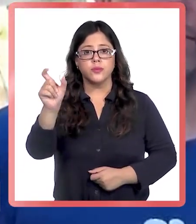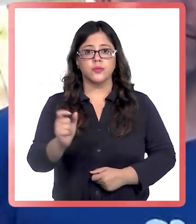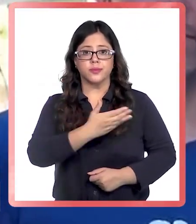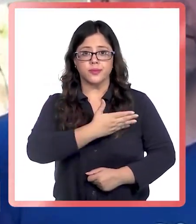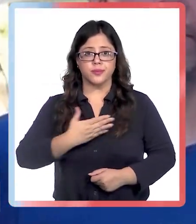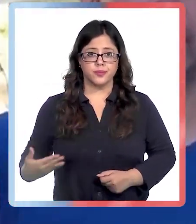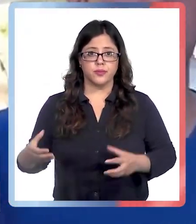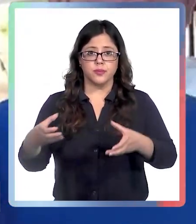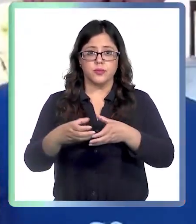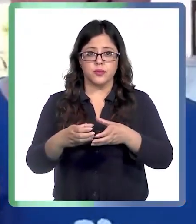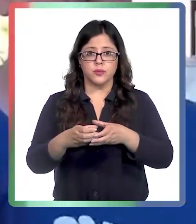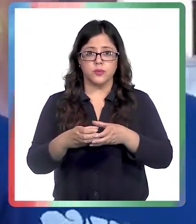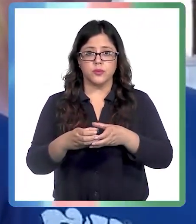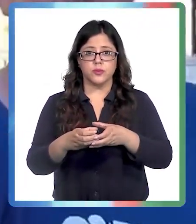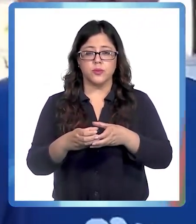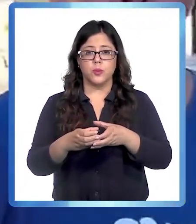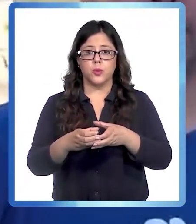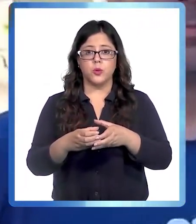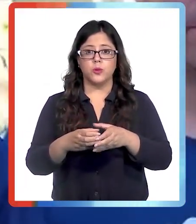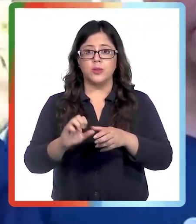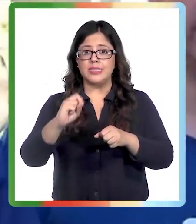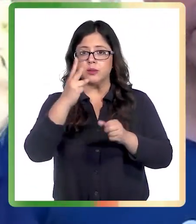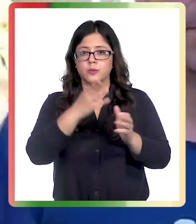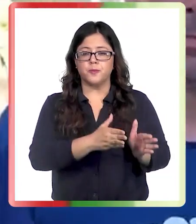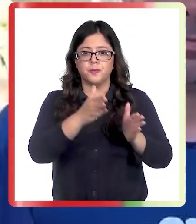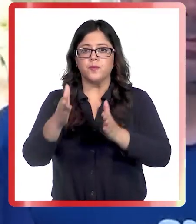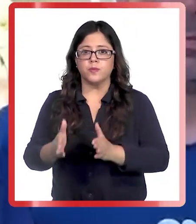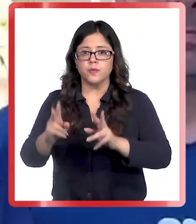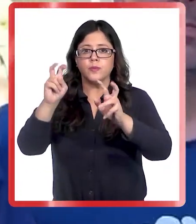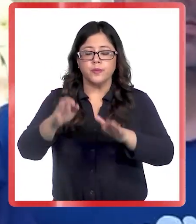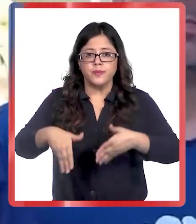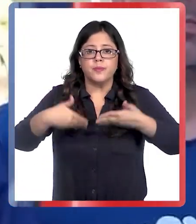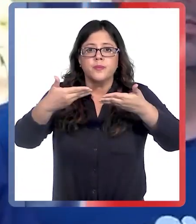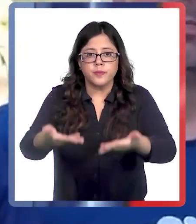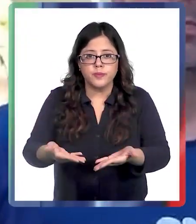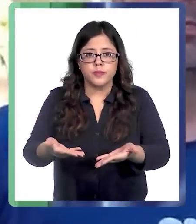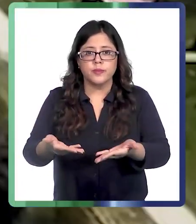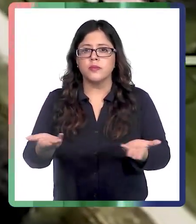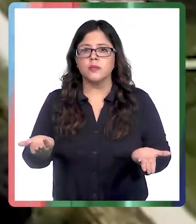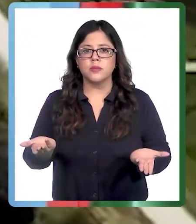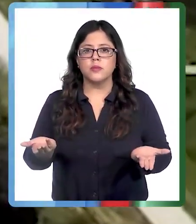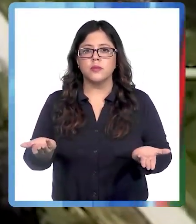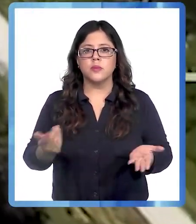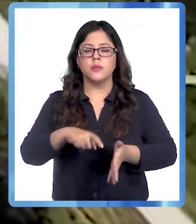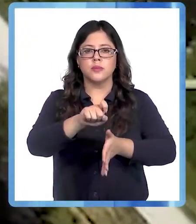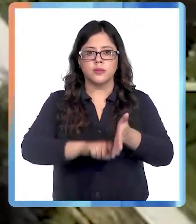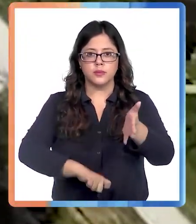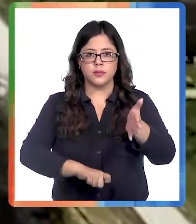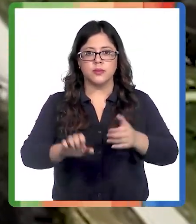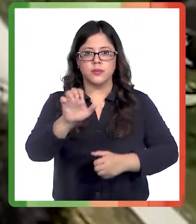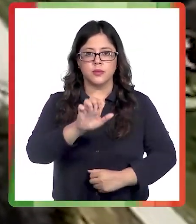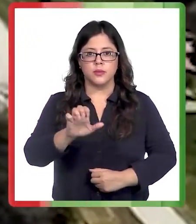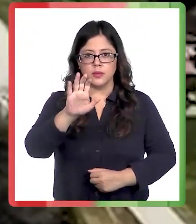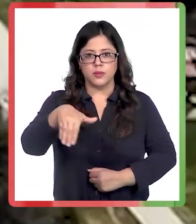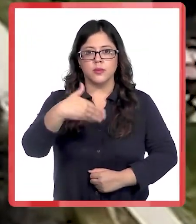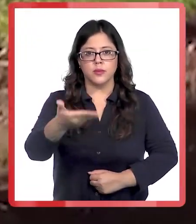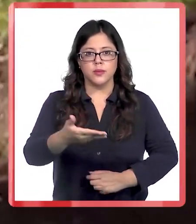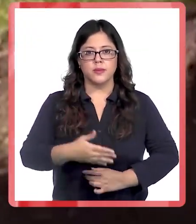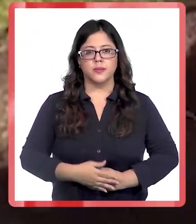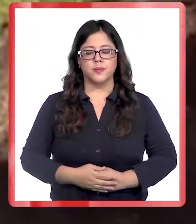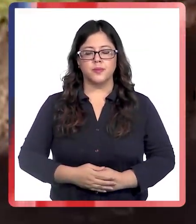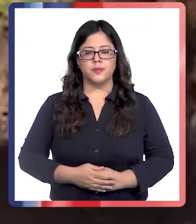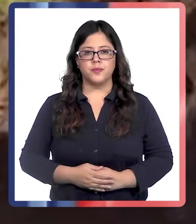de la cooperativa Llanada Cop, la segunda fase de la entrega prevista ya para el mes de enero